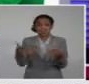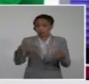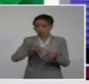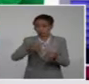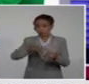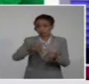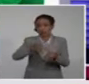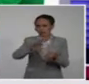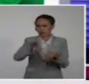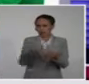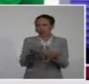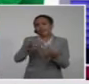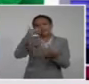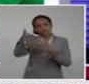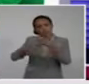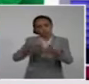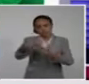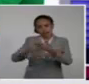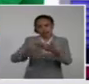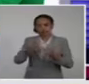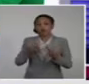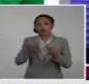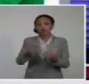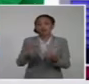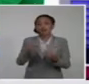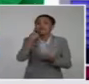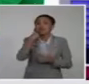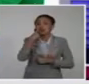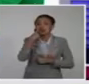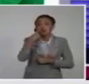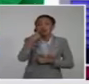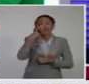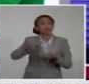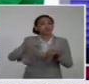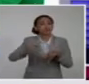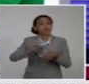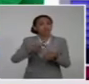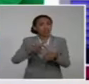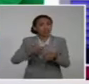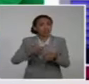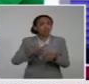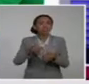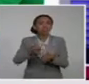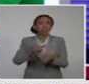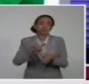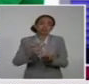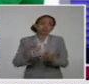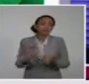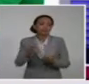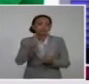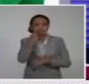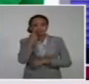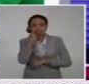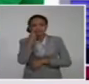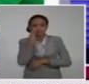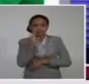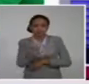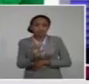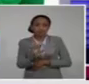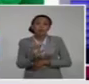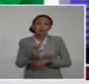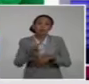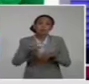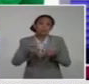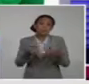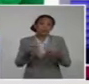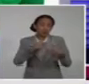ellos en terapia intensiva, dadas las complicaciones que presentó, en un momento determinado tuvo una